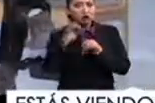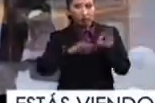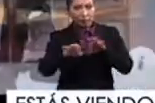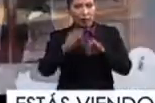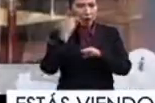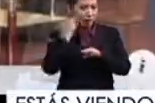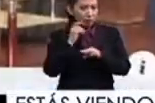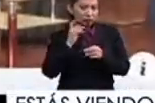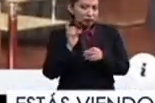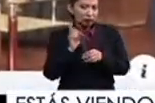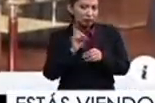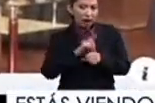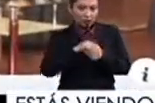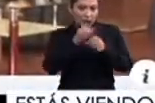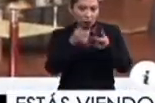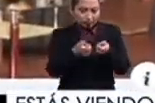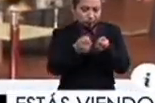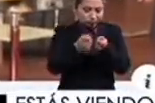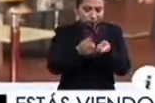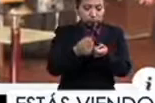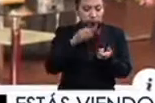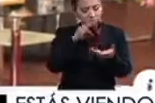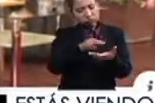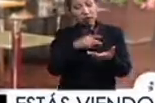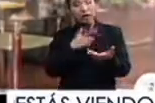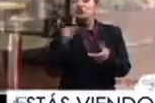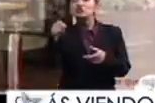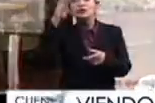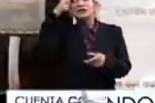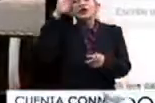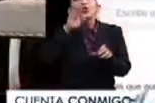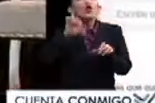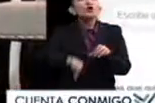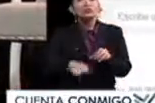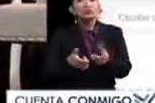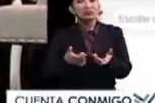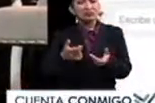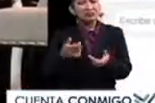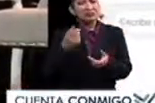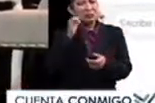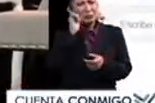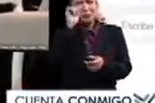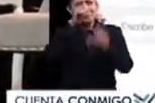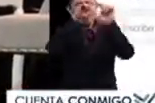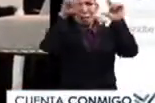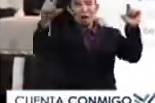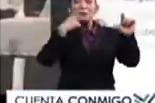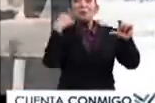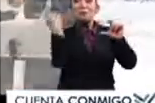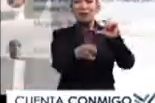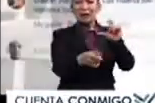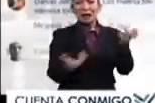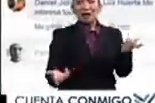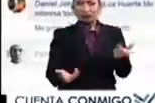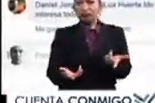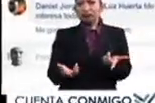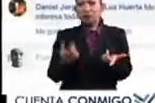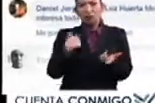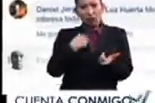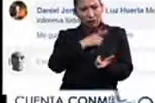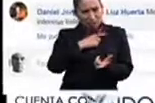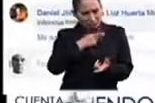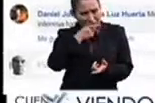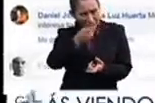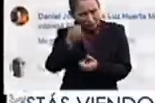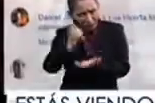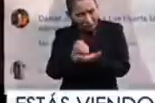en el Facebook, bueno, escribo. Entonces me dice, ¿qué estás pensando hoy? Todos los días te ponen esas órdenes. Entonces digo, ¿por qué diablos tengo